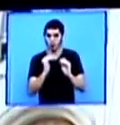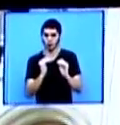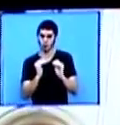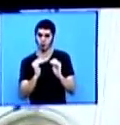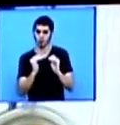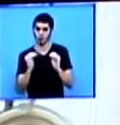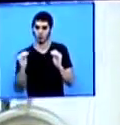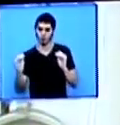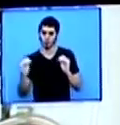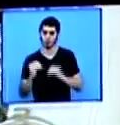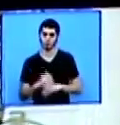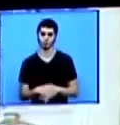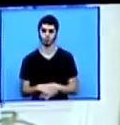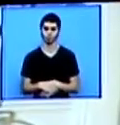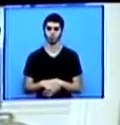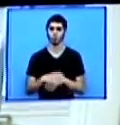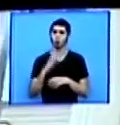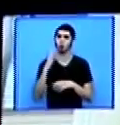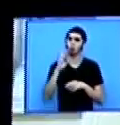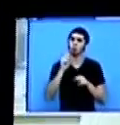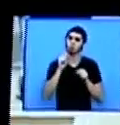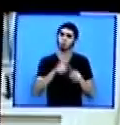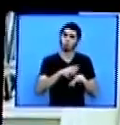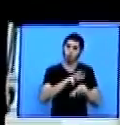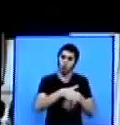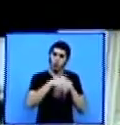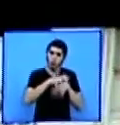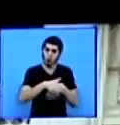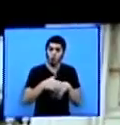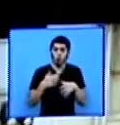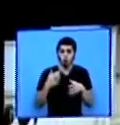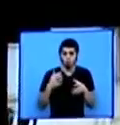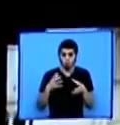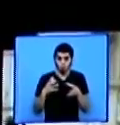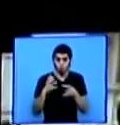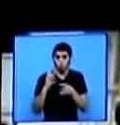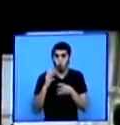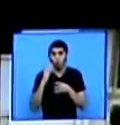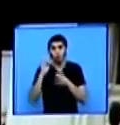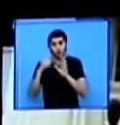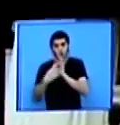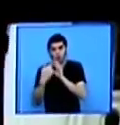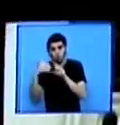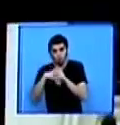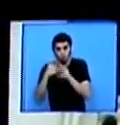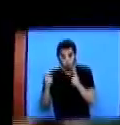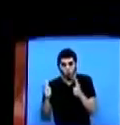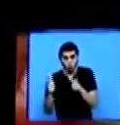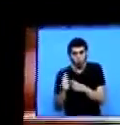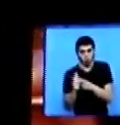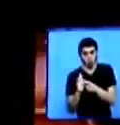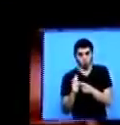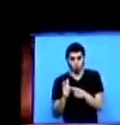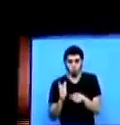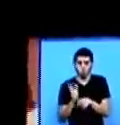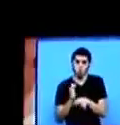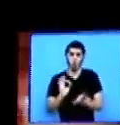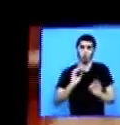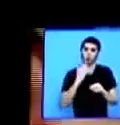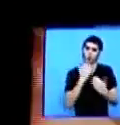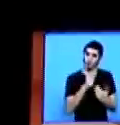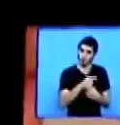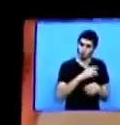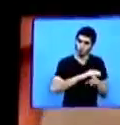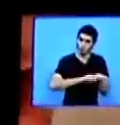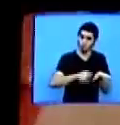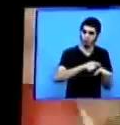Dólares del agro atenúan la caída de reservas del Banco Central. En los últimos dos años se registra una fuerte caída en las reservas de la entidad, que es amortiguada por